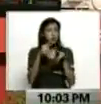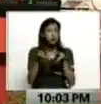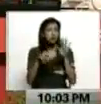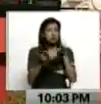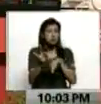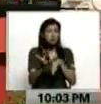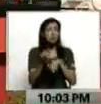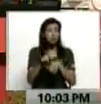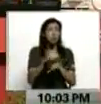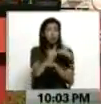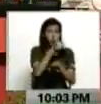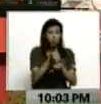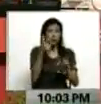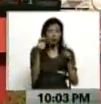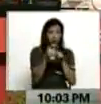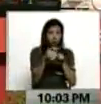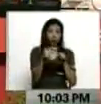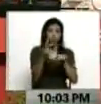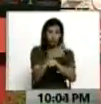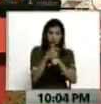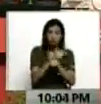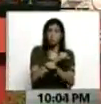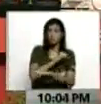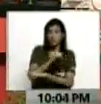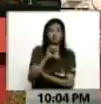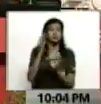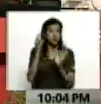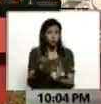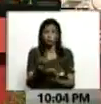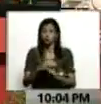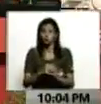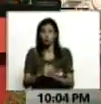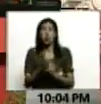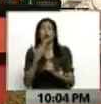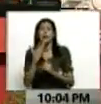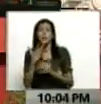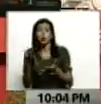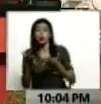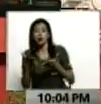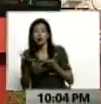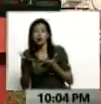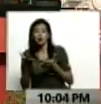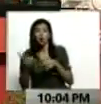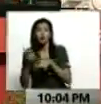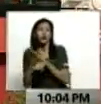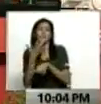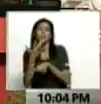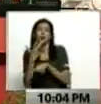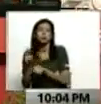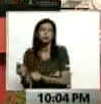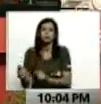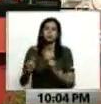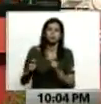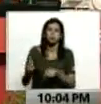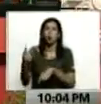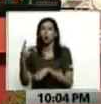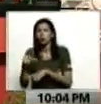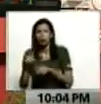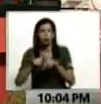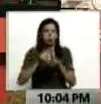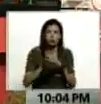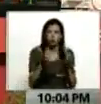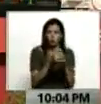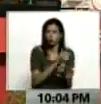13 años irán a matar los fascistas de primera justicia y de voluntad Popular de llegar al poder Cuántas niñas de 16